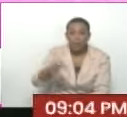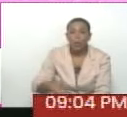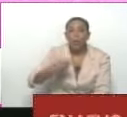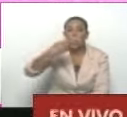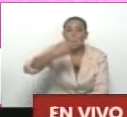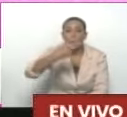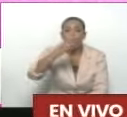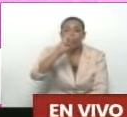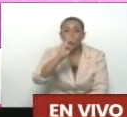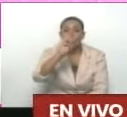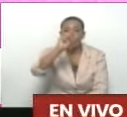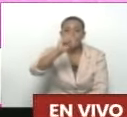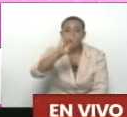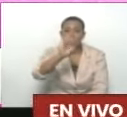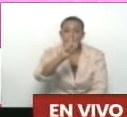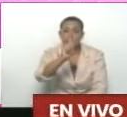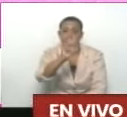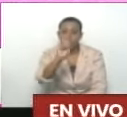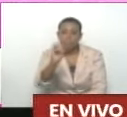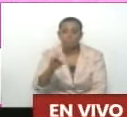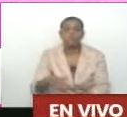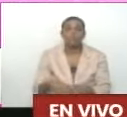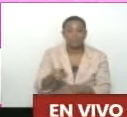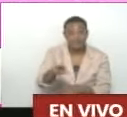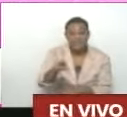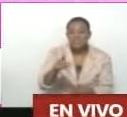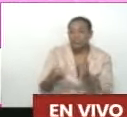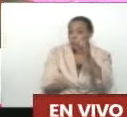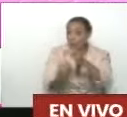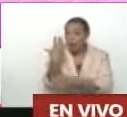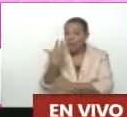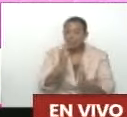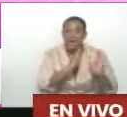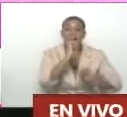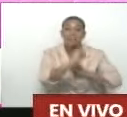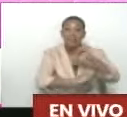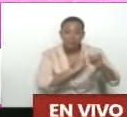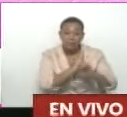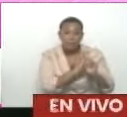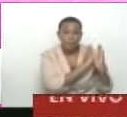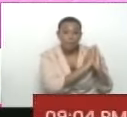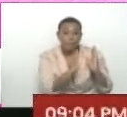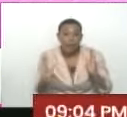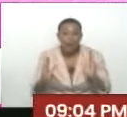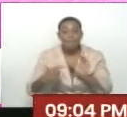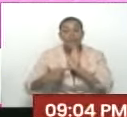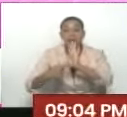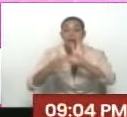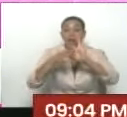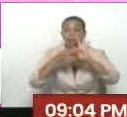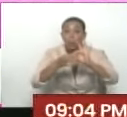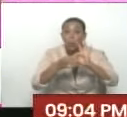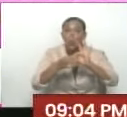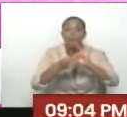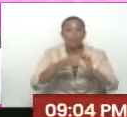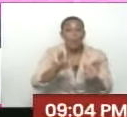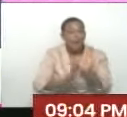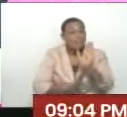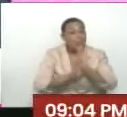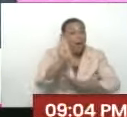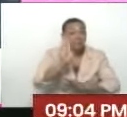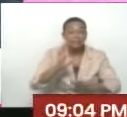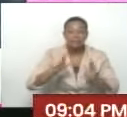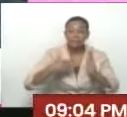Humberto Fernández Morán. Y esto viene a ser la agenda internacional para reforzar con los mayores avances del